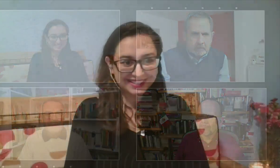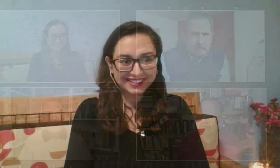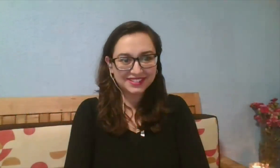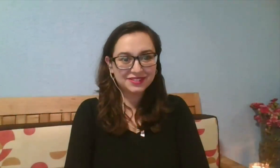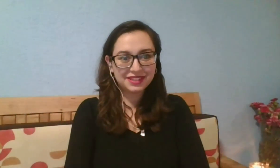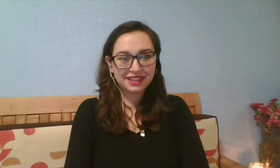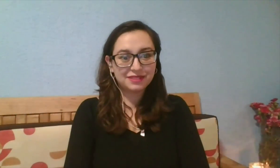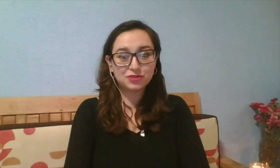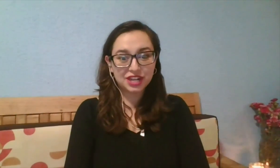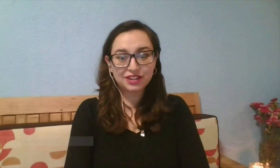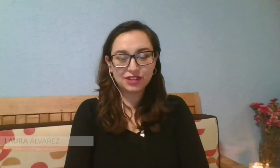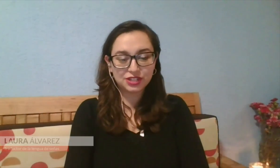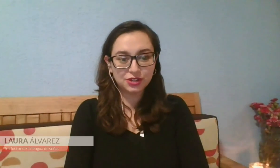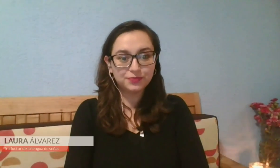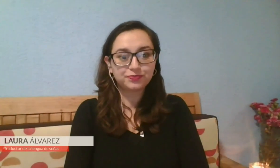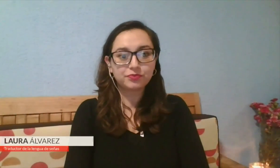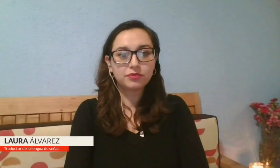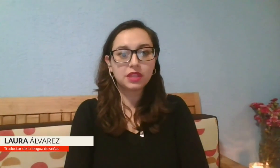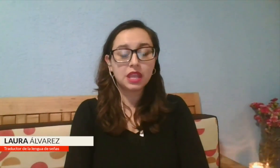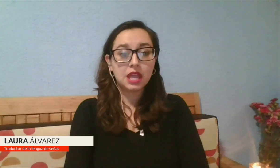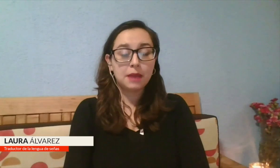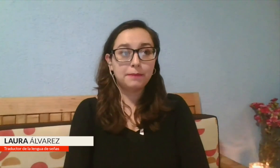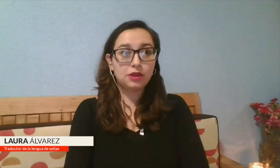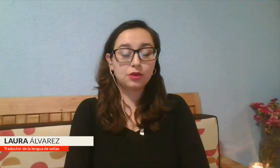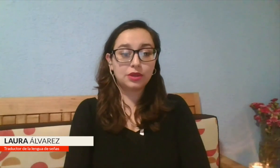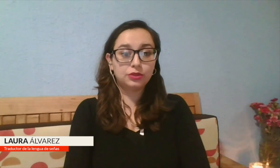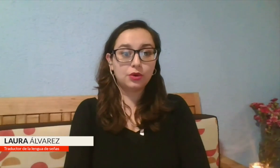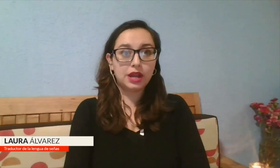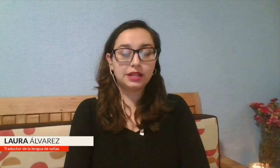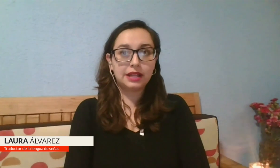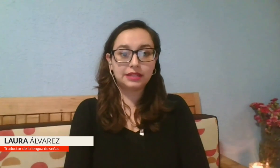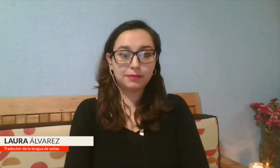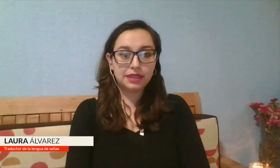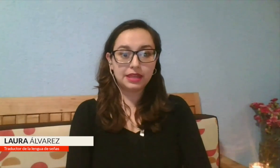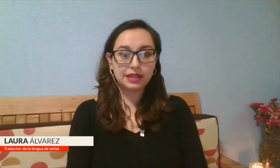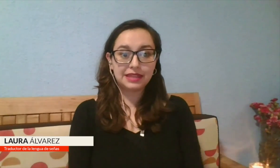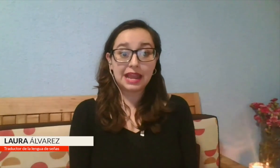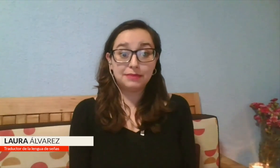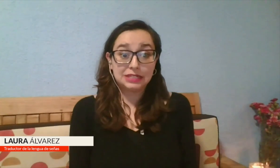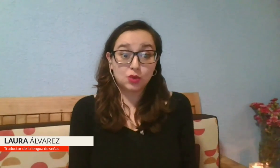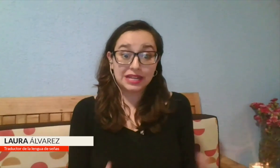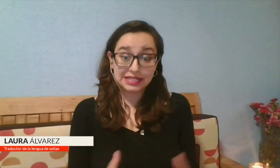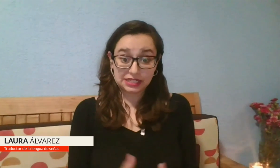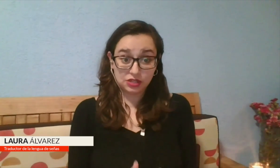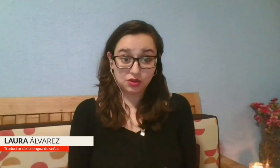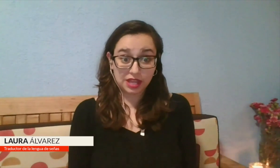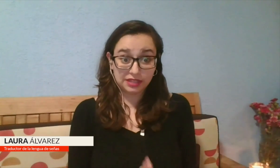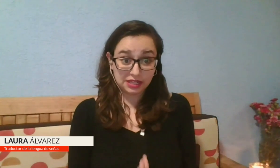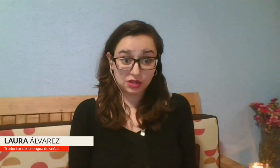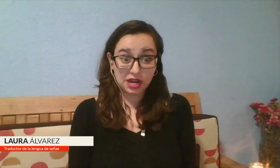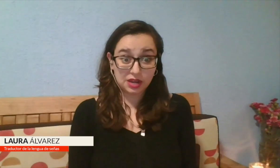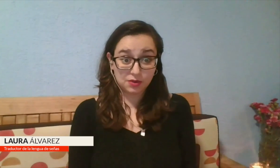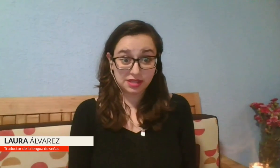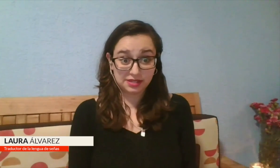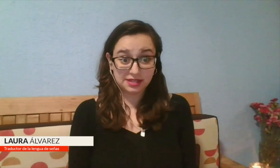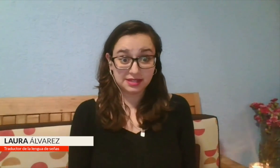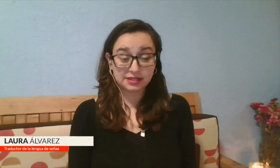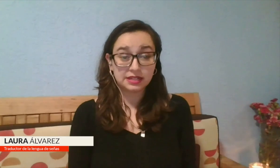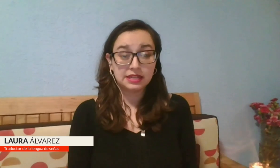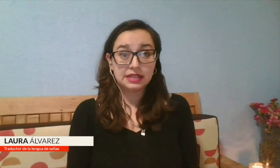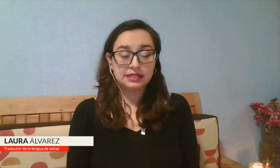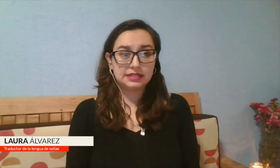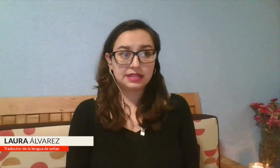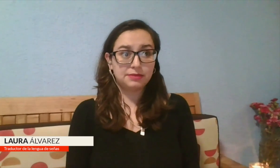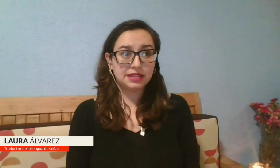días, ¿no? de mucha reflexión. Pero en cuanto al tema de la visualización que ha tenido la lengua de